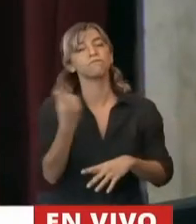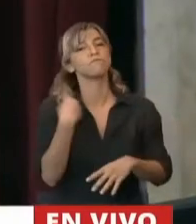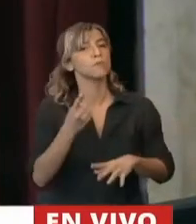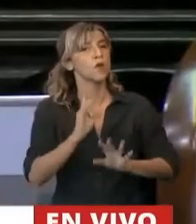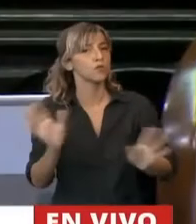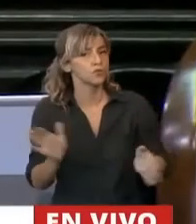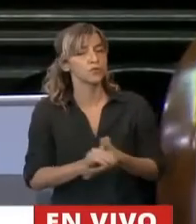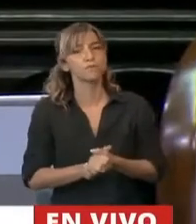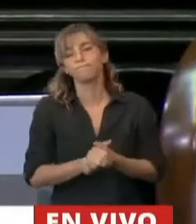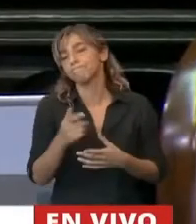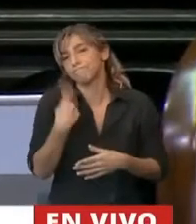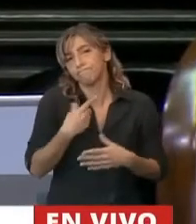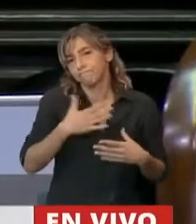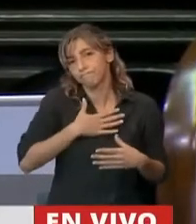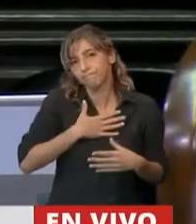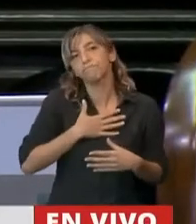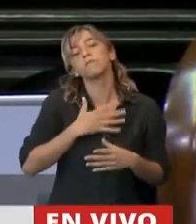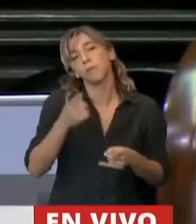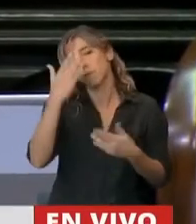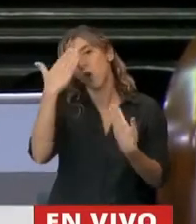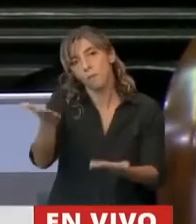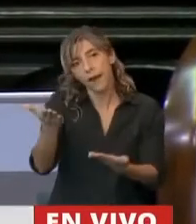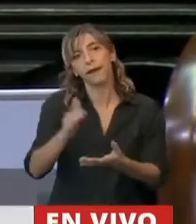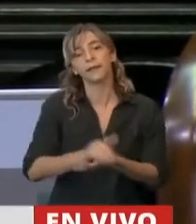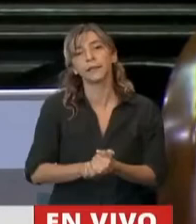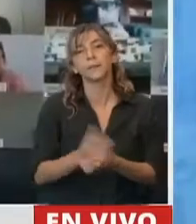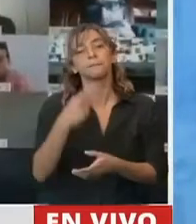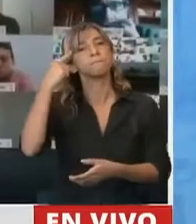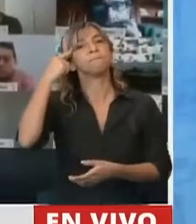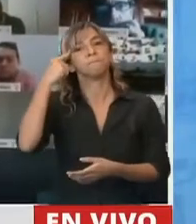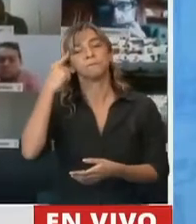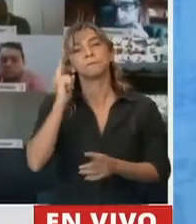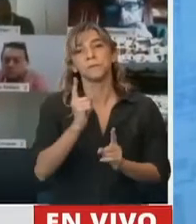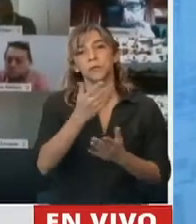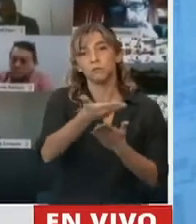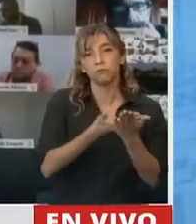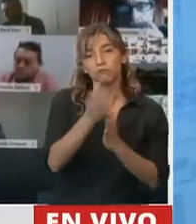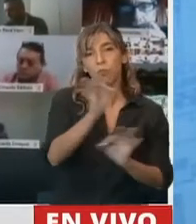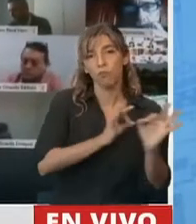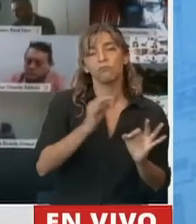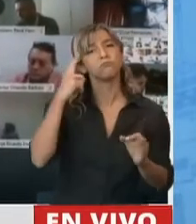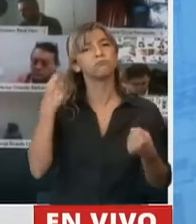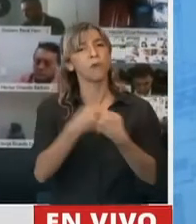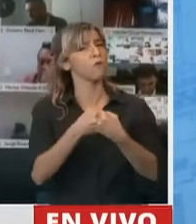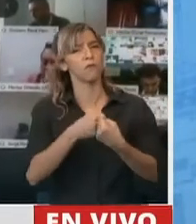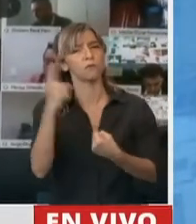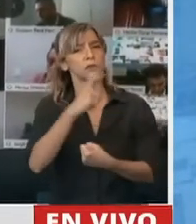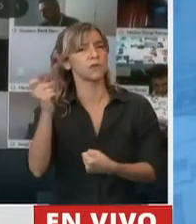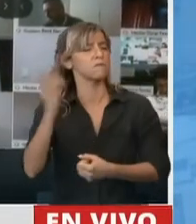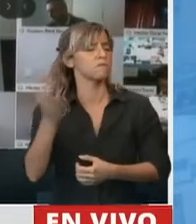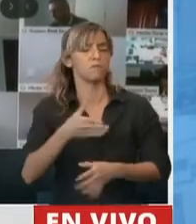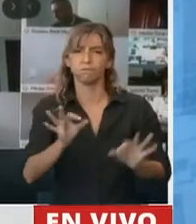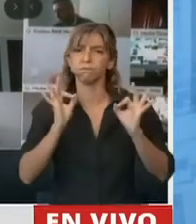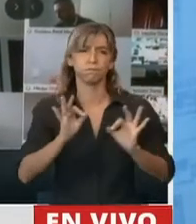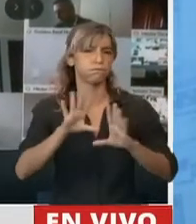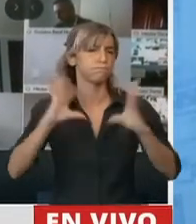queremos adherir a este homenaje creemos que lo que dice este proyecto con el que coincidimos ciento por ciento hoy nos lo